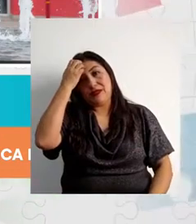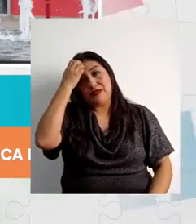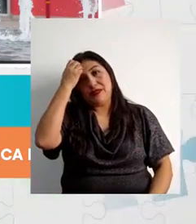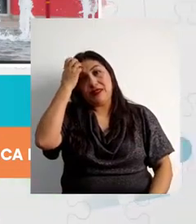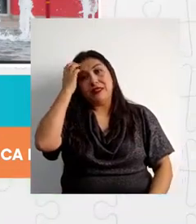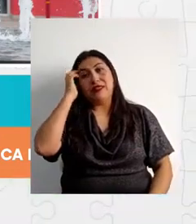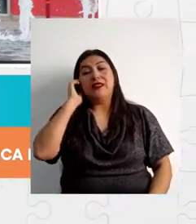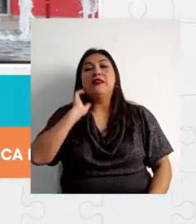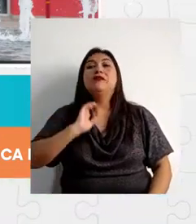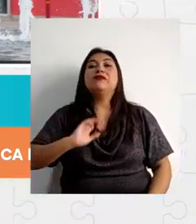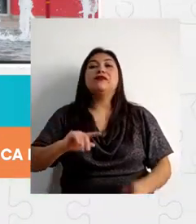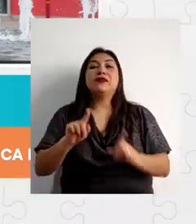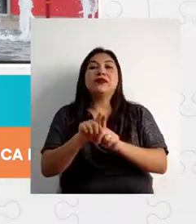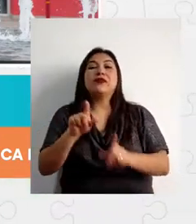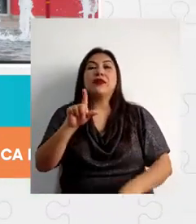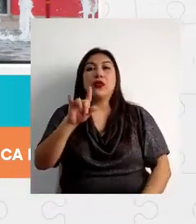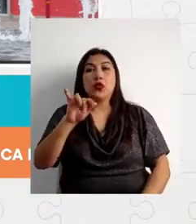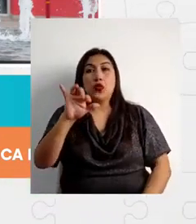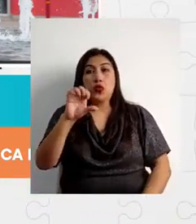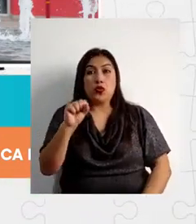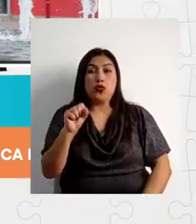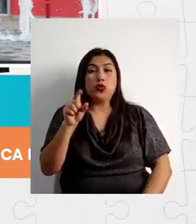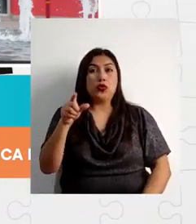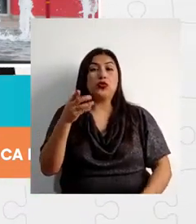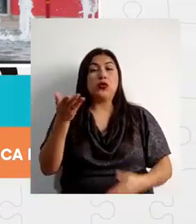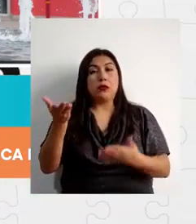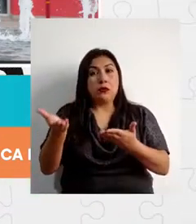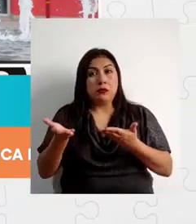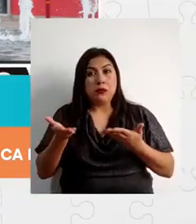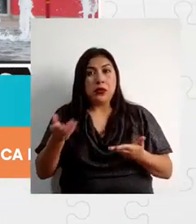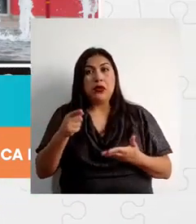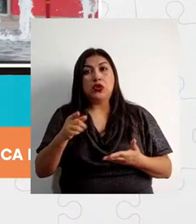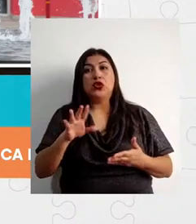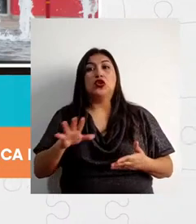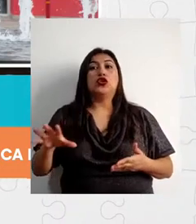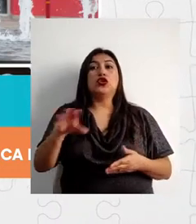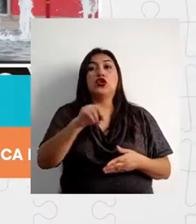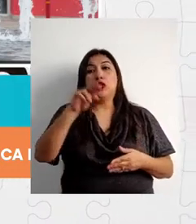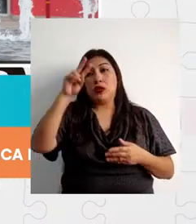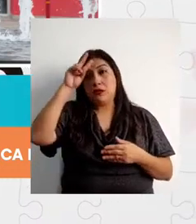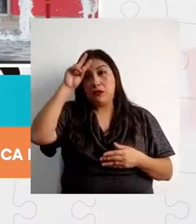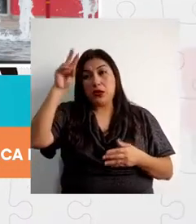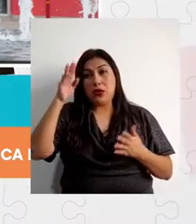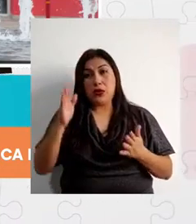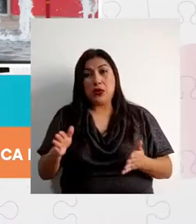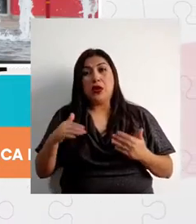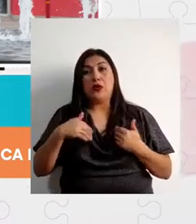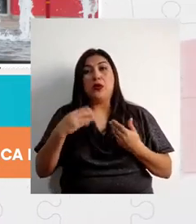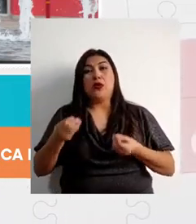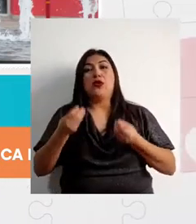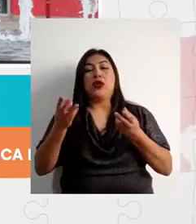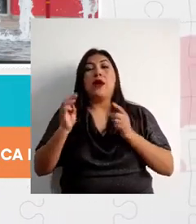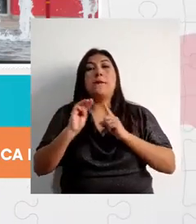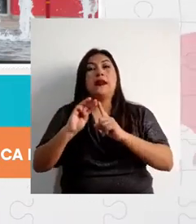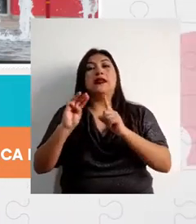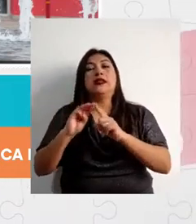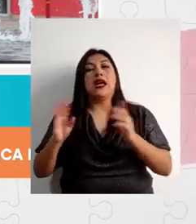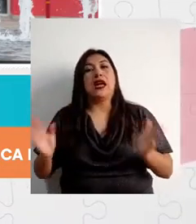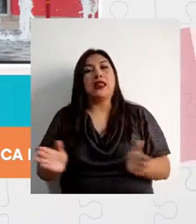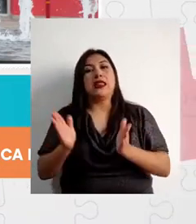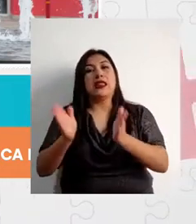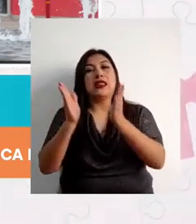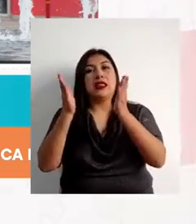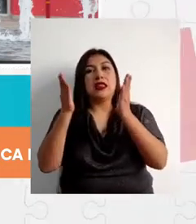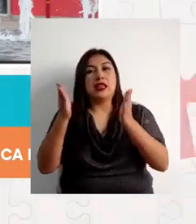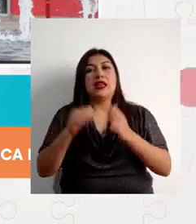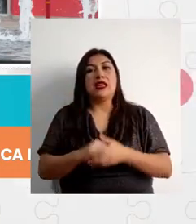que tenemos por ahí una página donde todos los peruanos podemos enviar nuestros mensajes de aliento a la